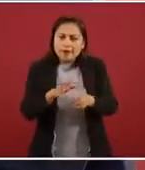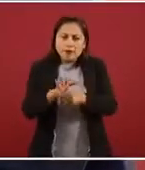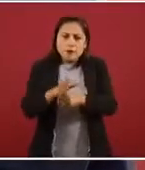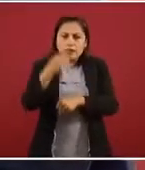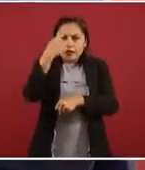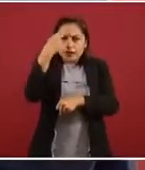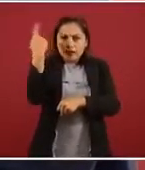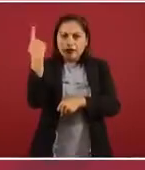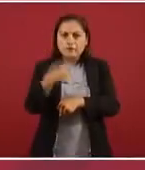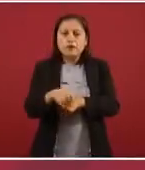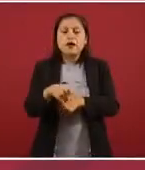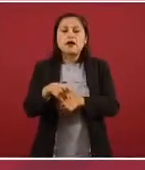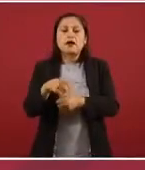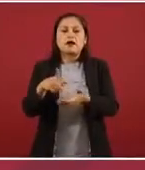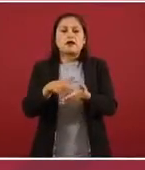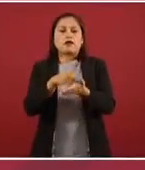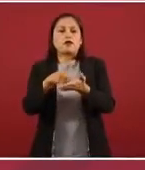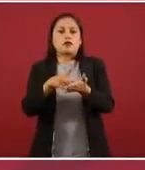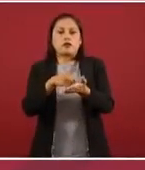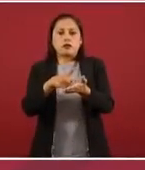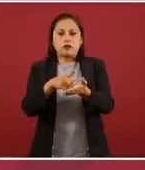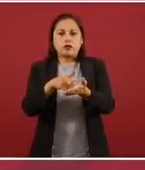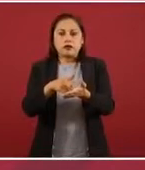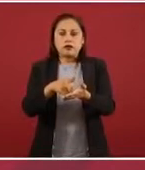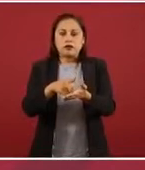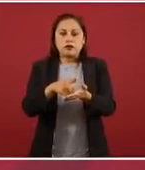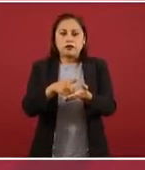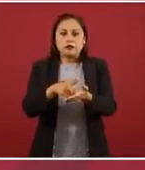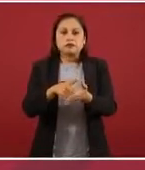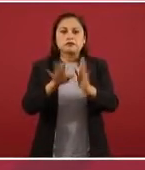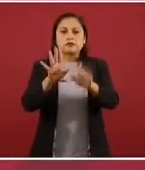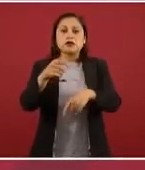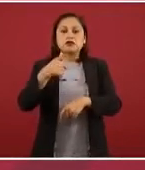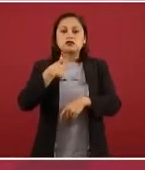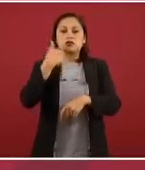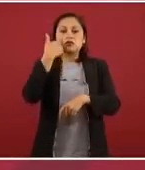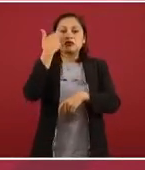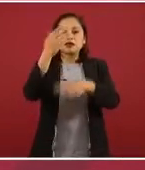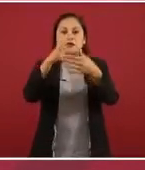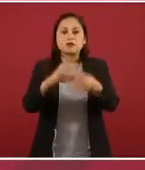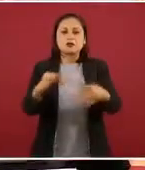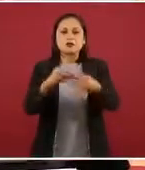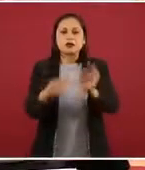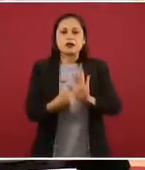me gustaría que se conociera,